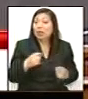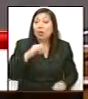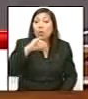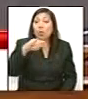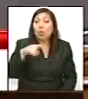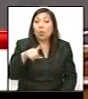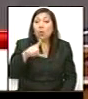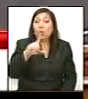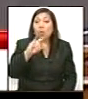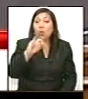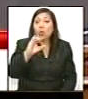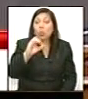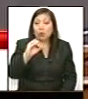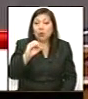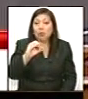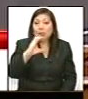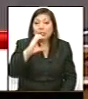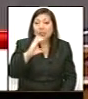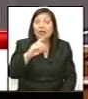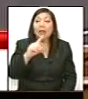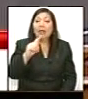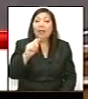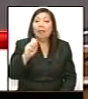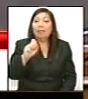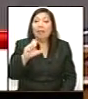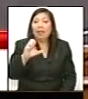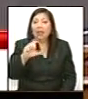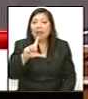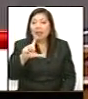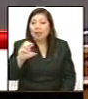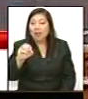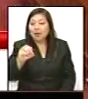Julio Cetello. Gracias, presidente.